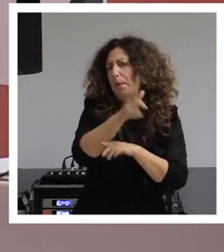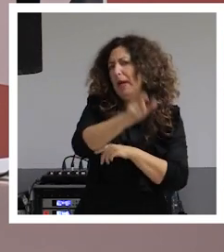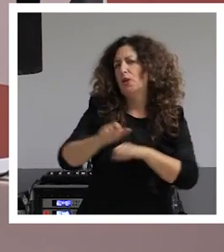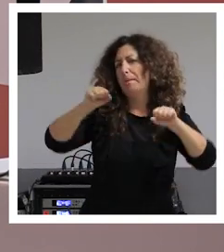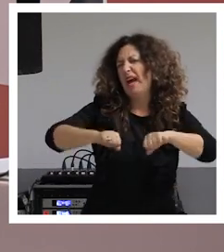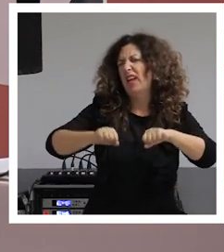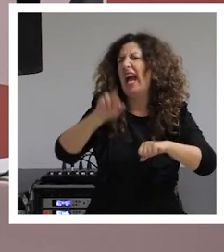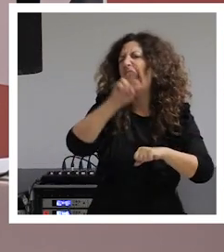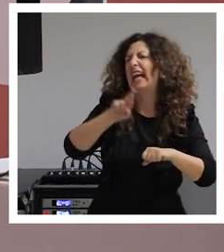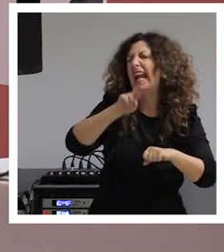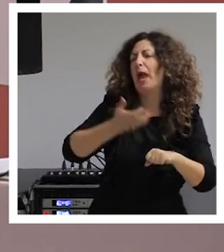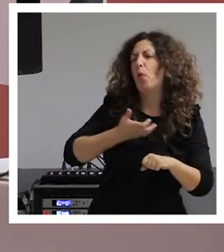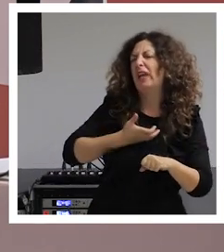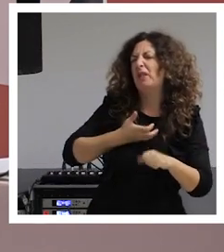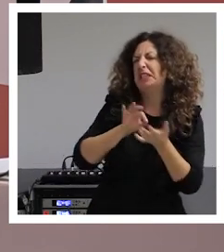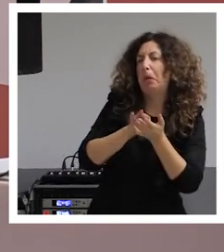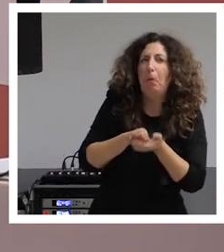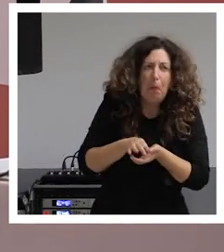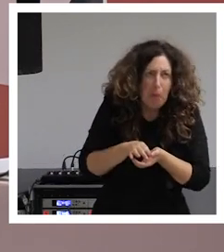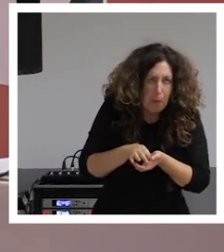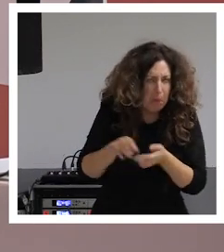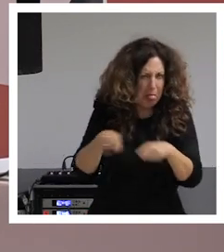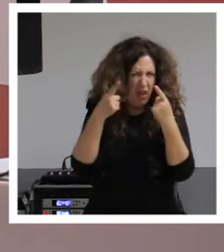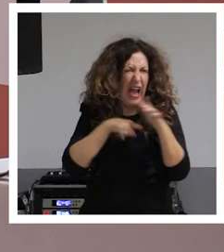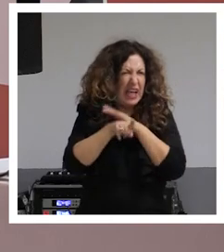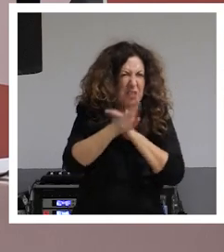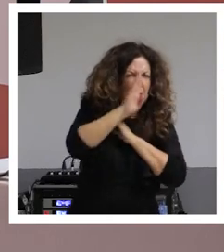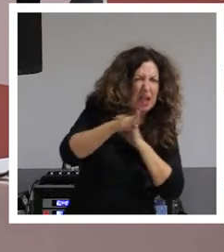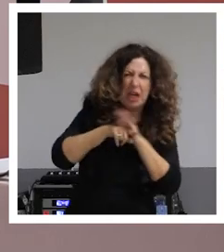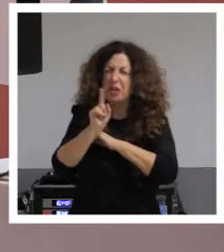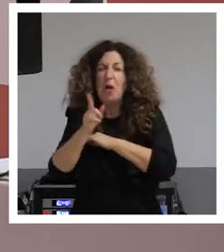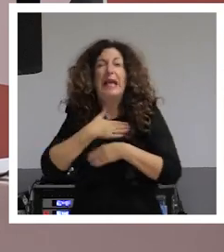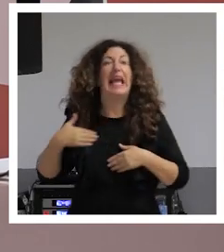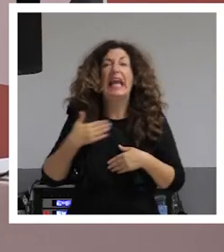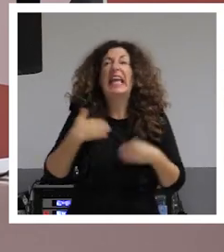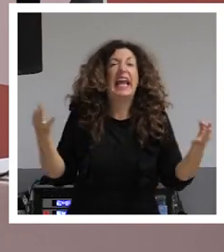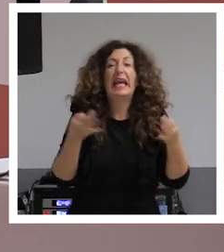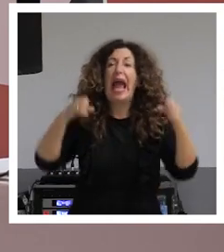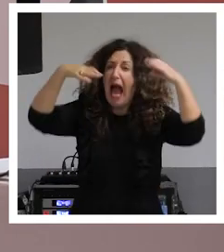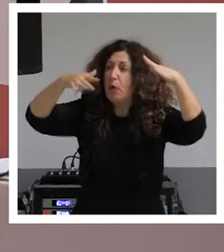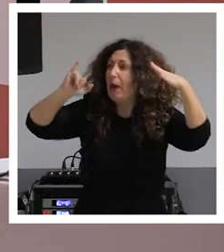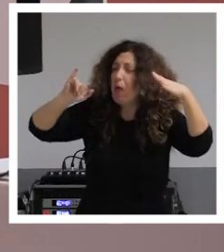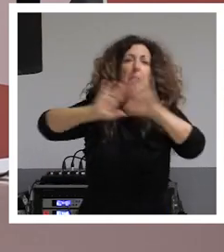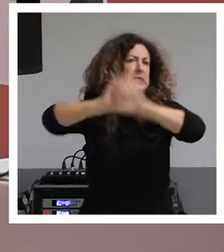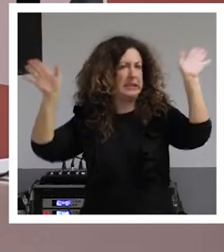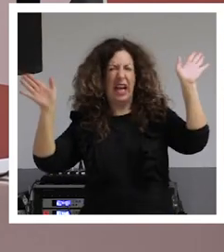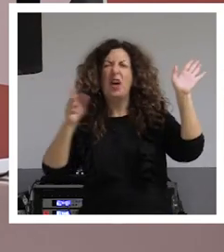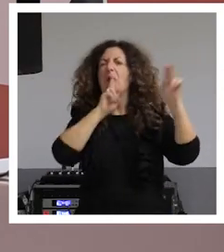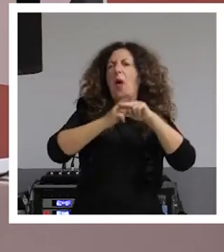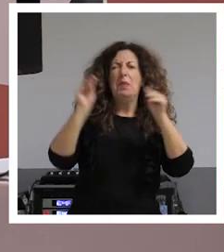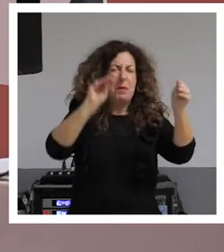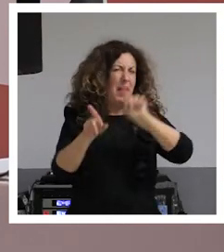a decirles municipalización de servicios y le da igual que sea de gestión pública de gestión directo o no Ya lo que quieren es tener el alumbrado tener